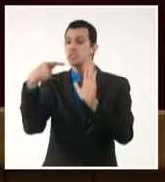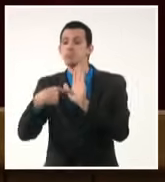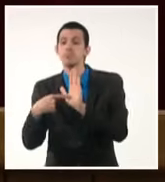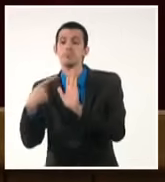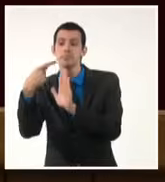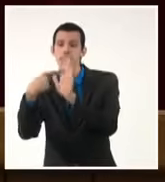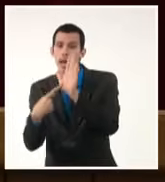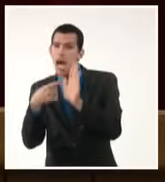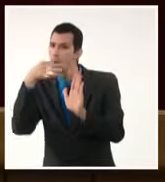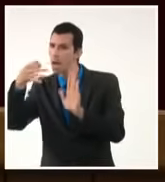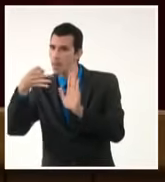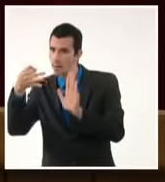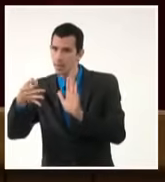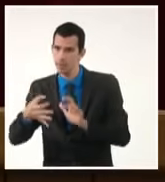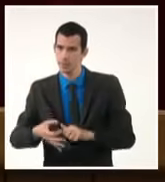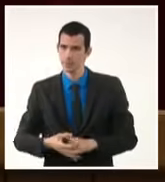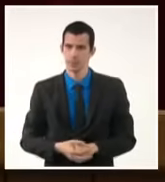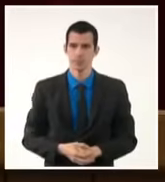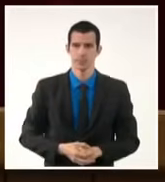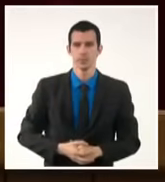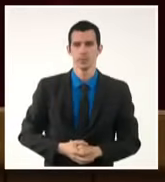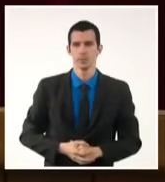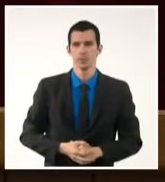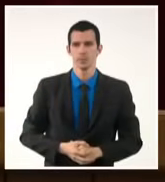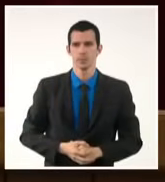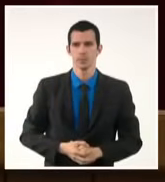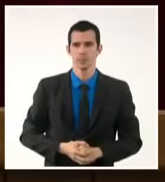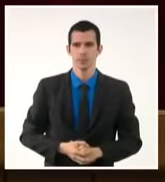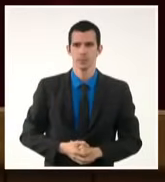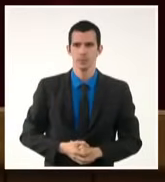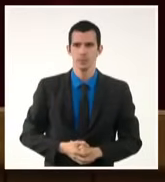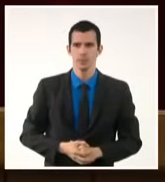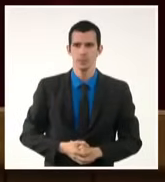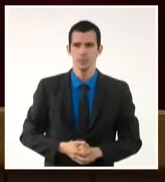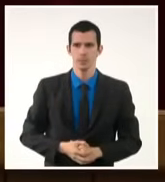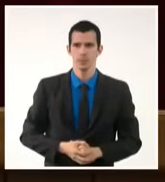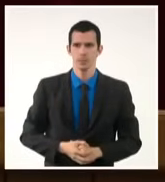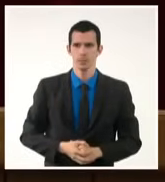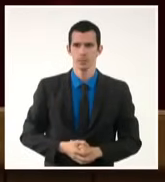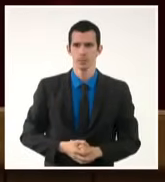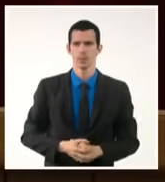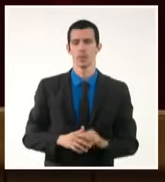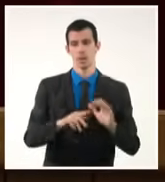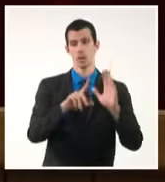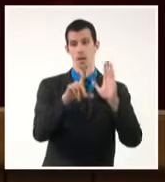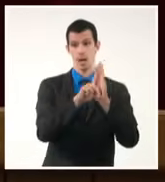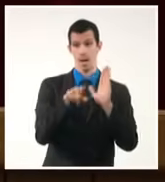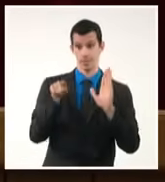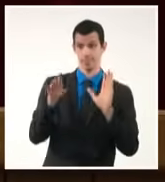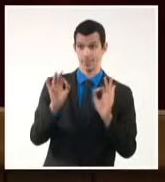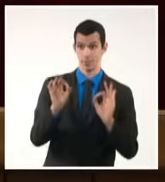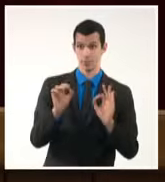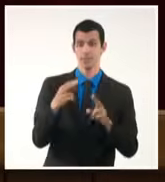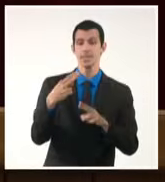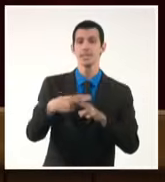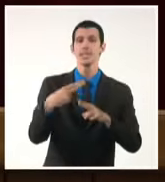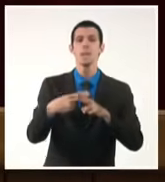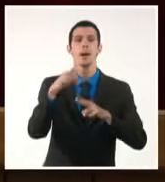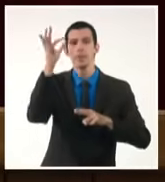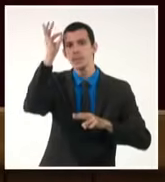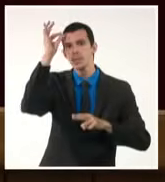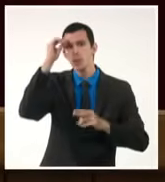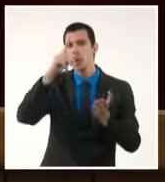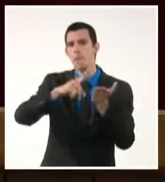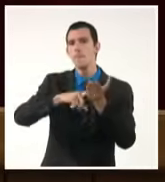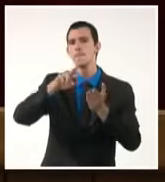del proceso penal, las valoraciones realizadas indican la necesidad de continuar su estudio en aras de un futuro perfeccionamiento